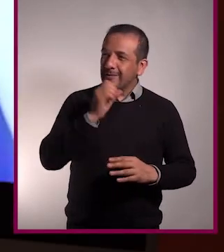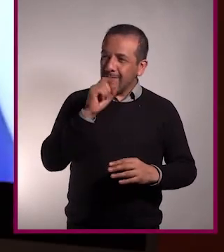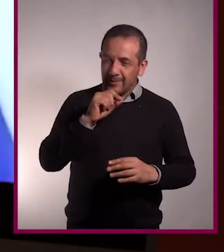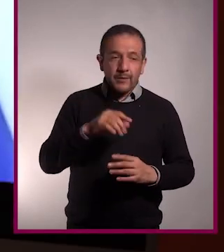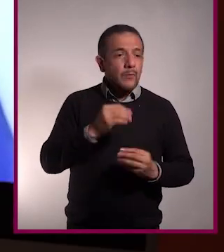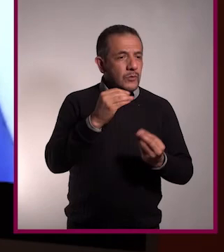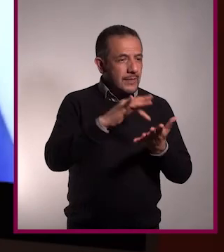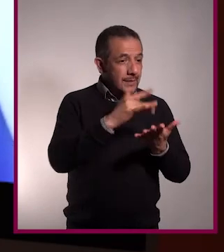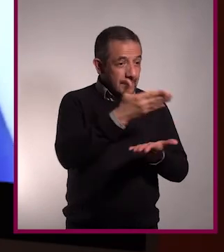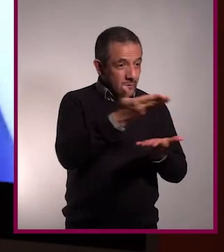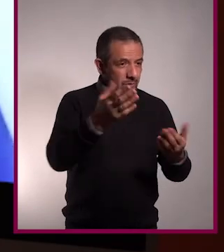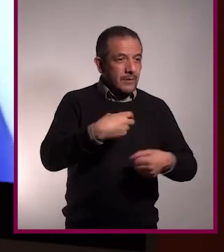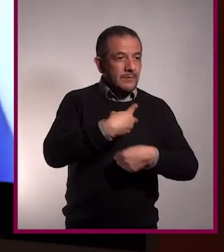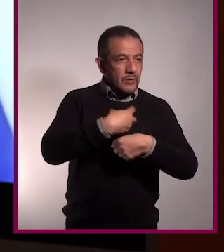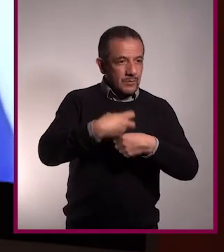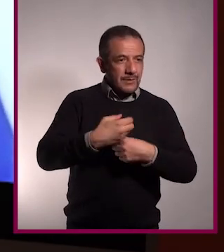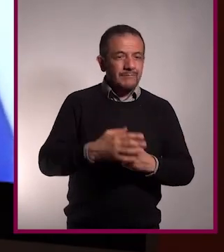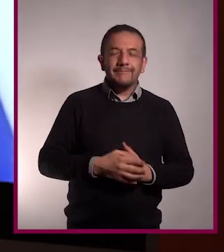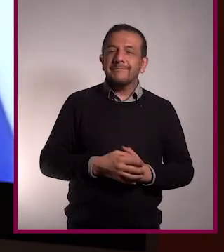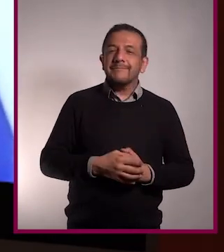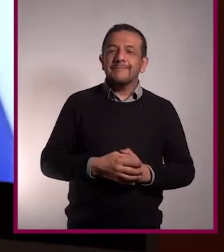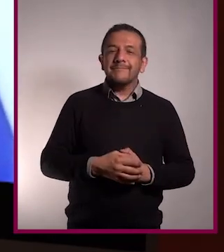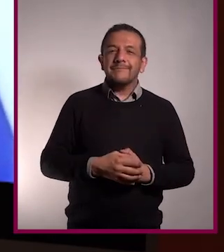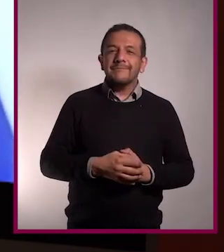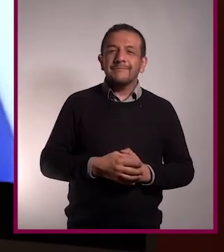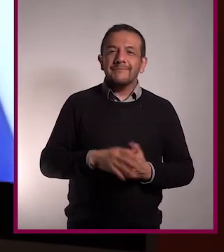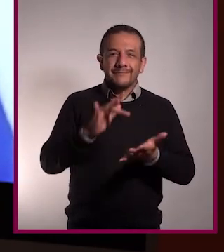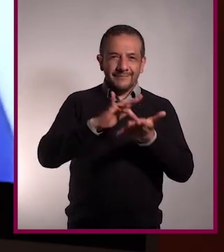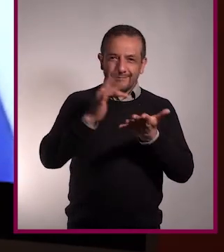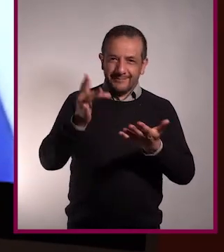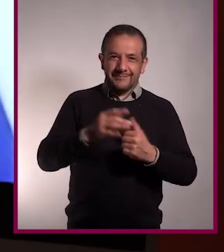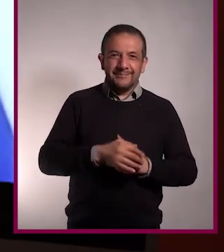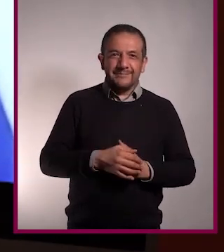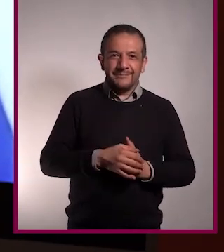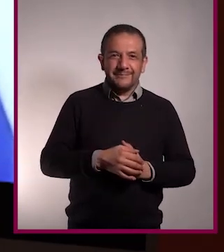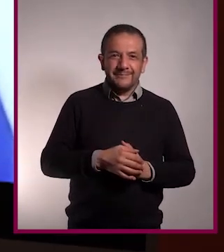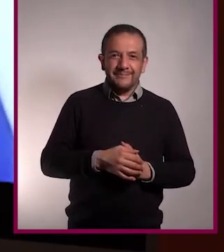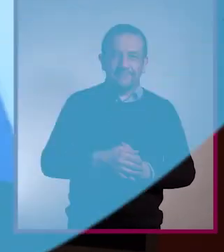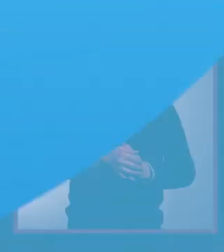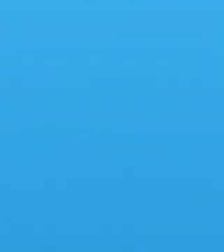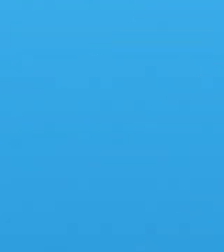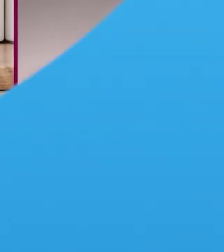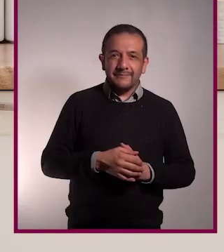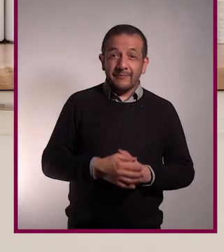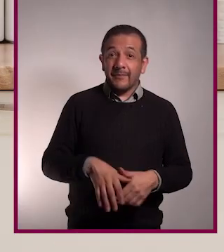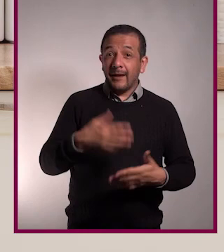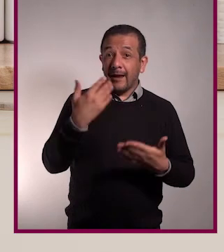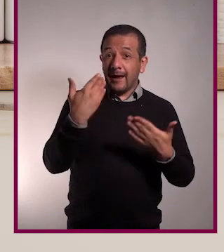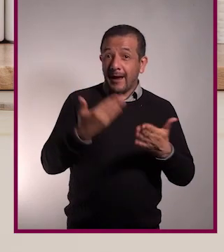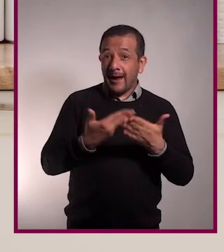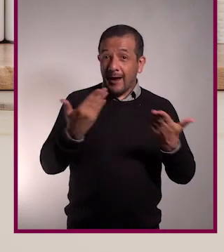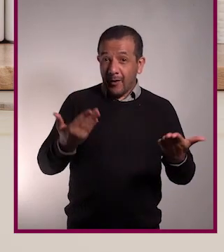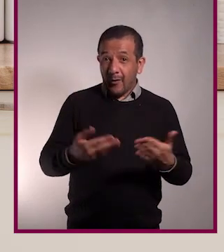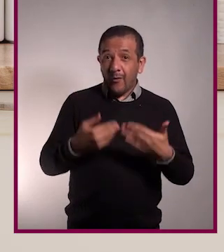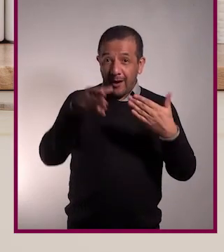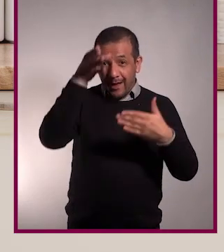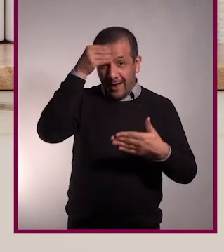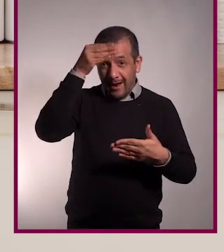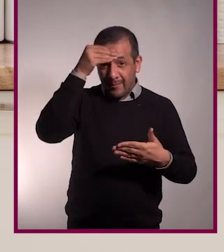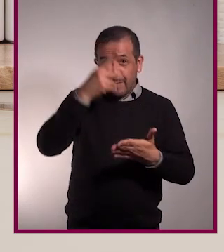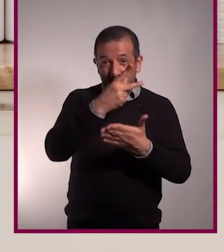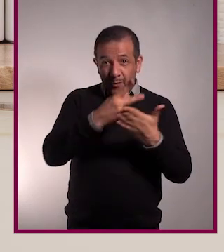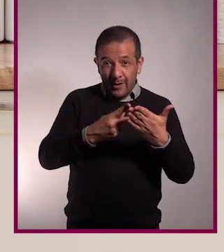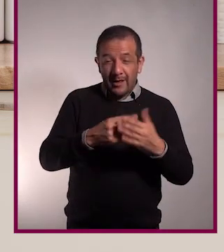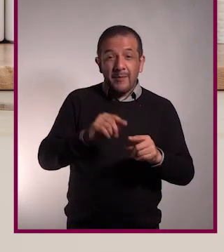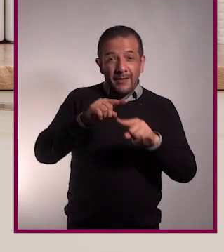Muchas gracias a ustedes por la invitación, gracias. En este programa